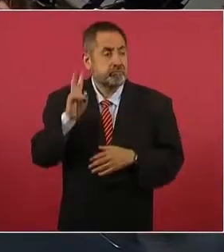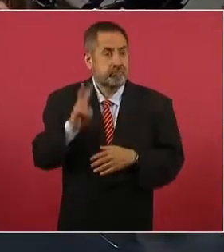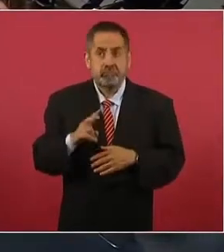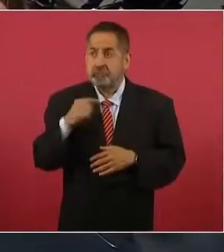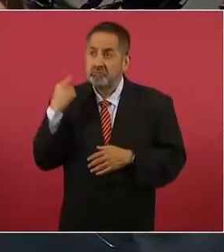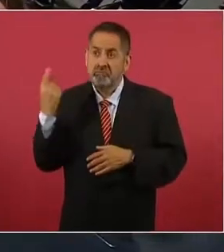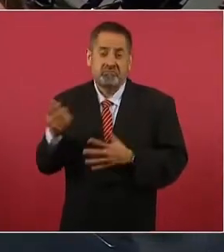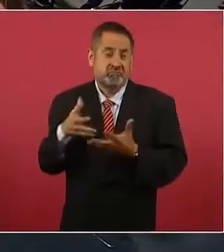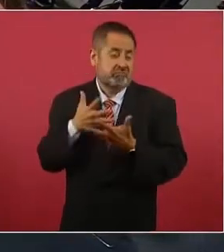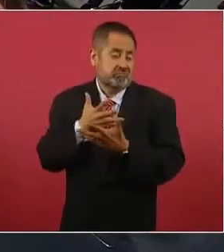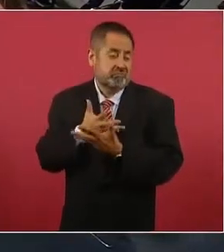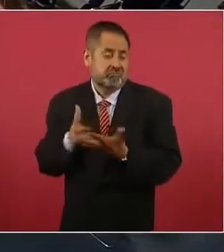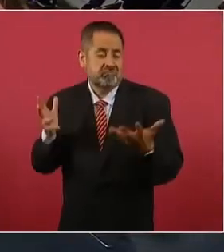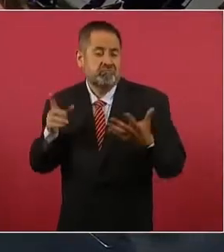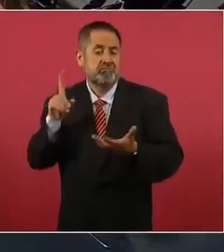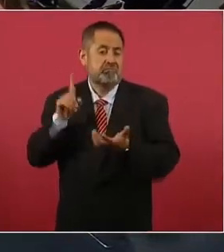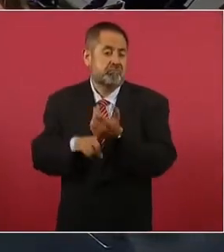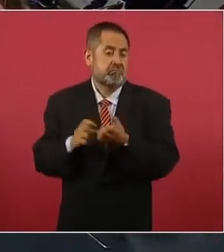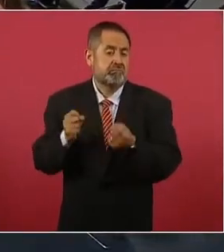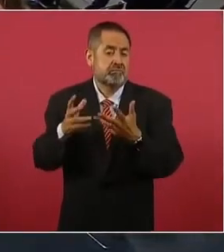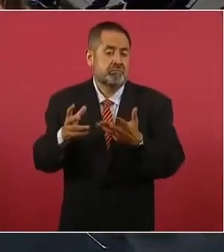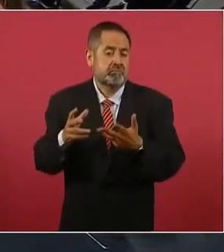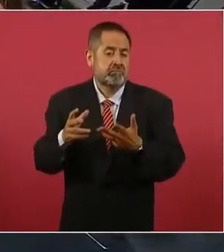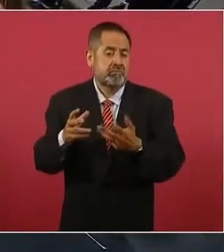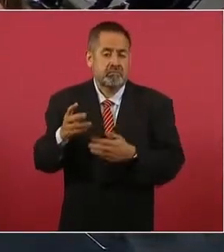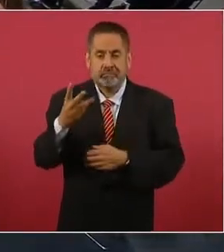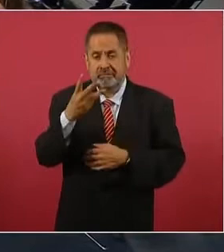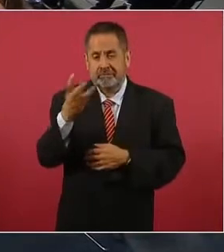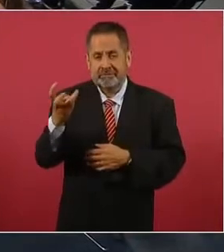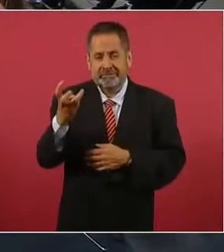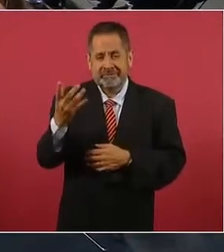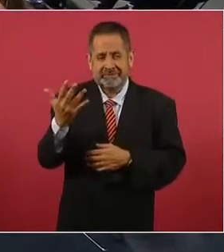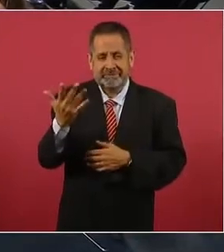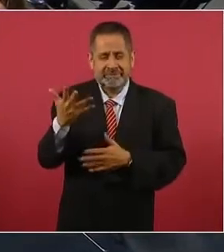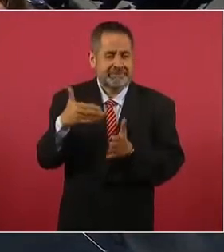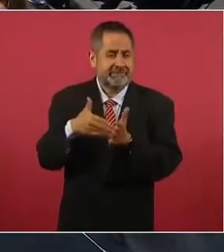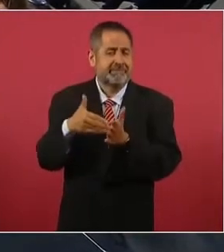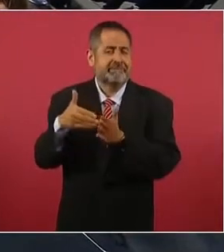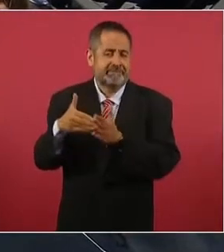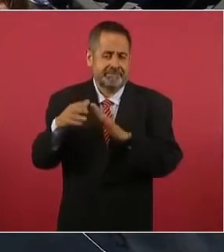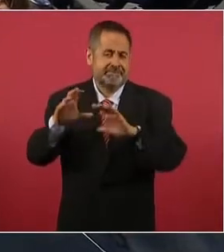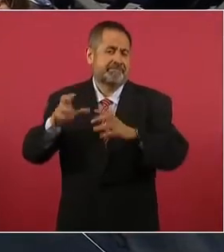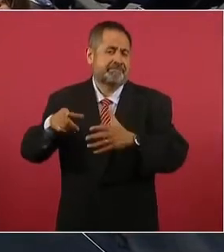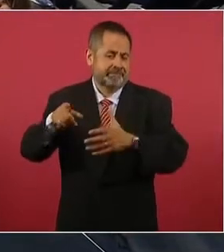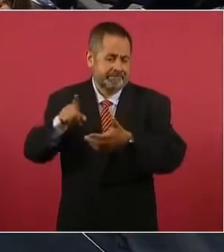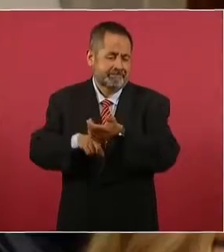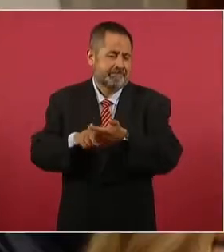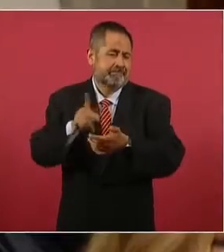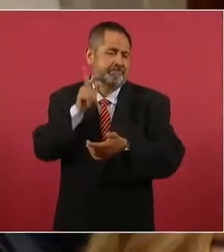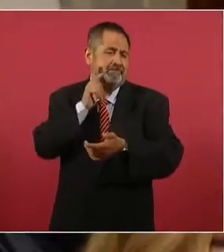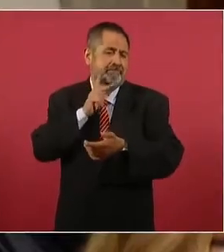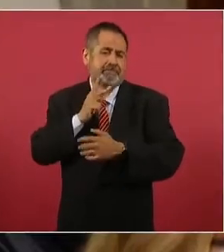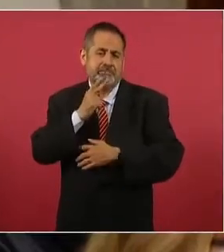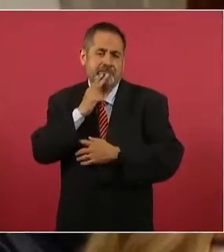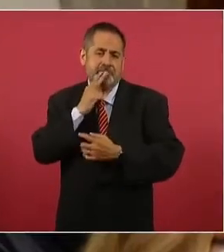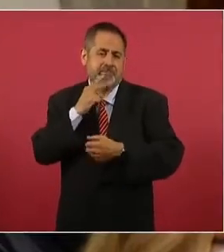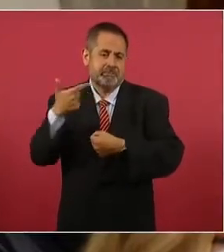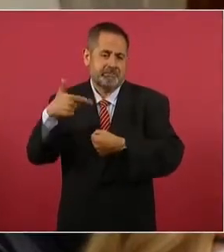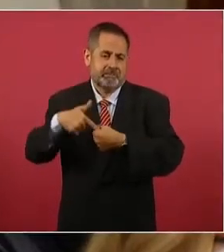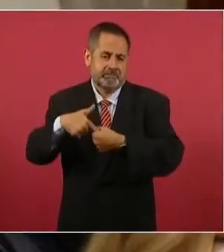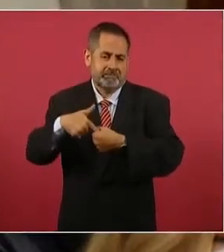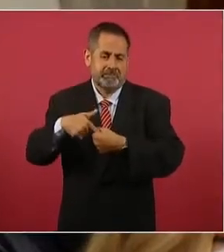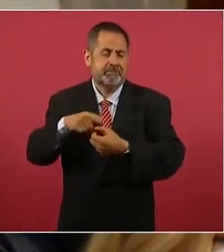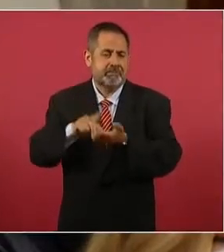el parque vehicular de ese país es de 350 millones de